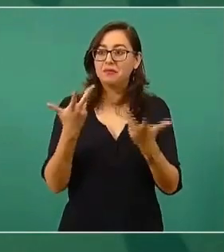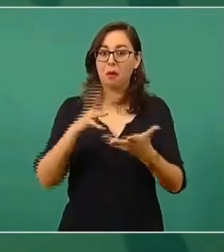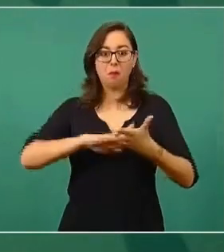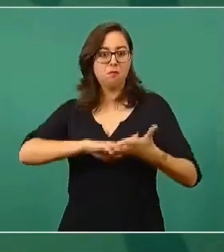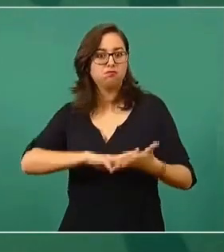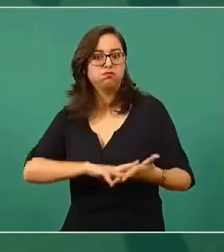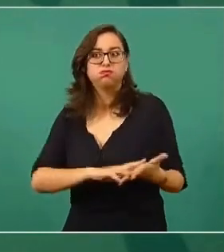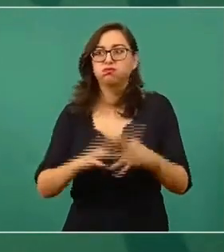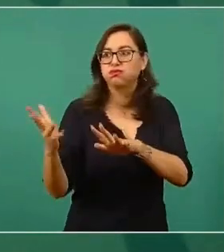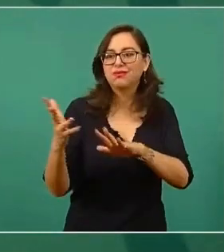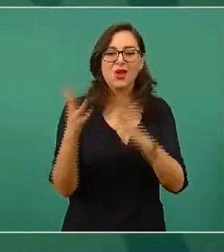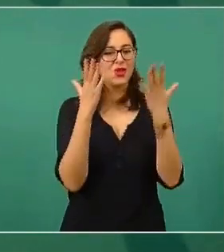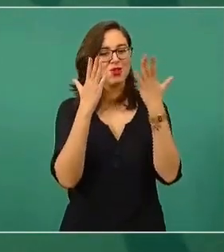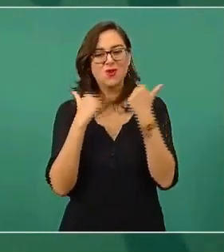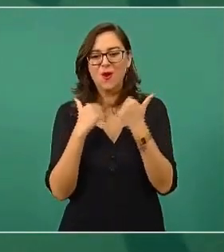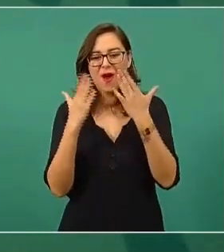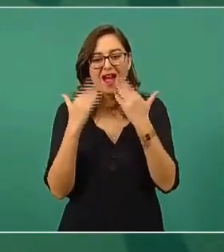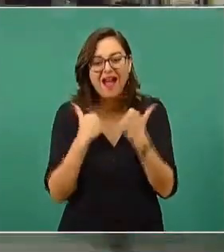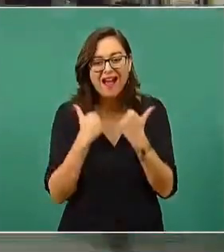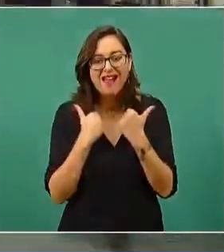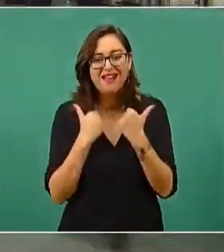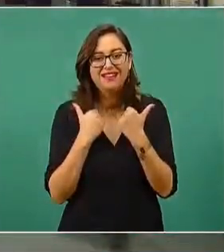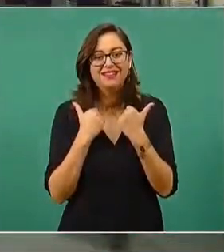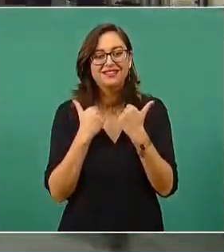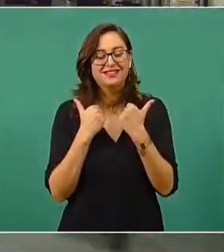tienen violencia.